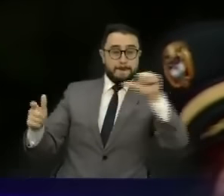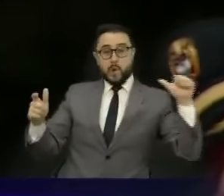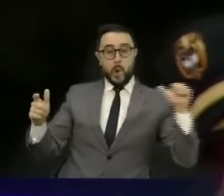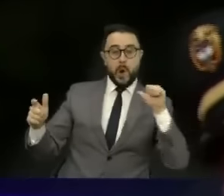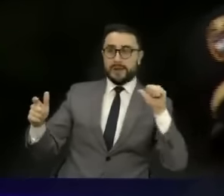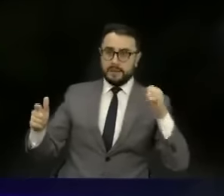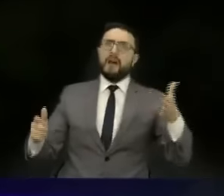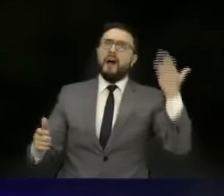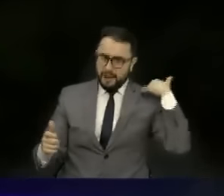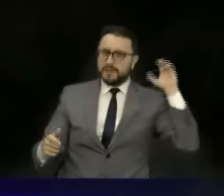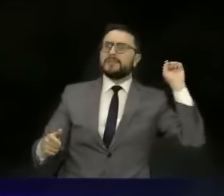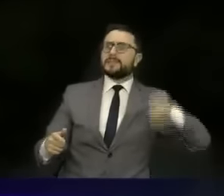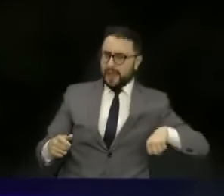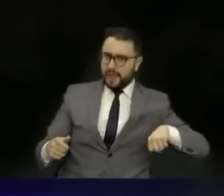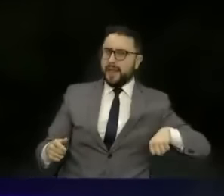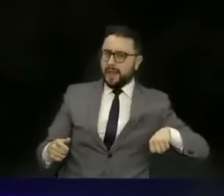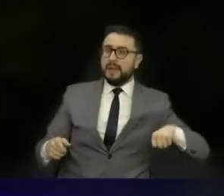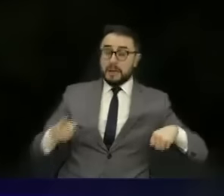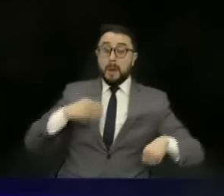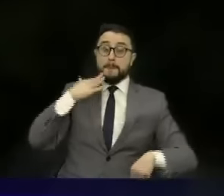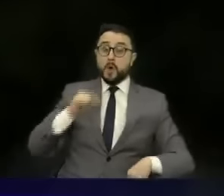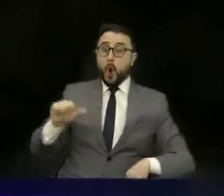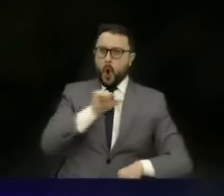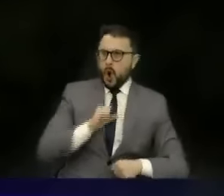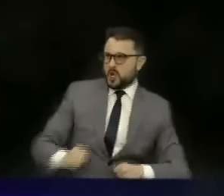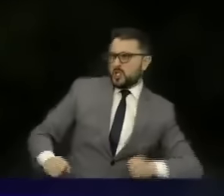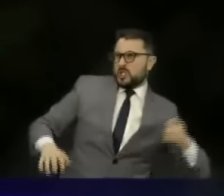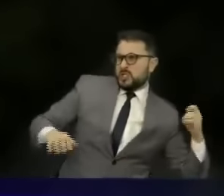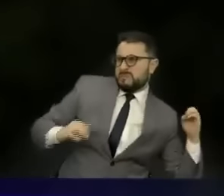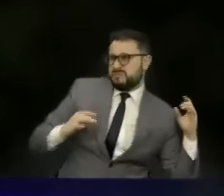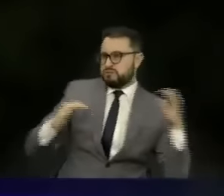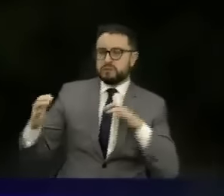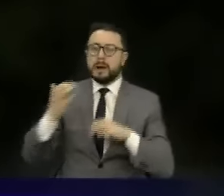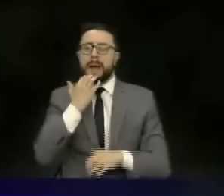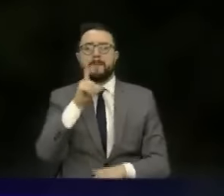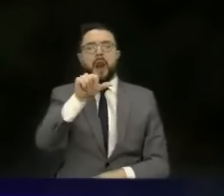las hubo, y con qué ganas que pelearon como la pola.